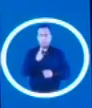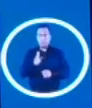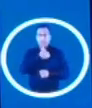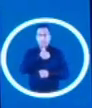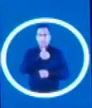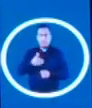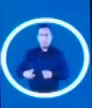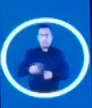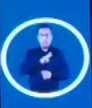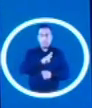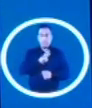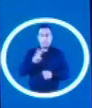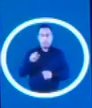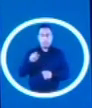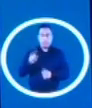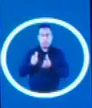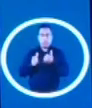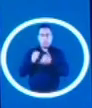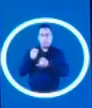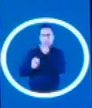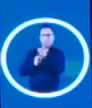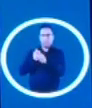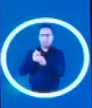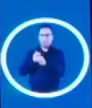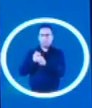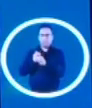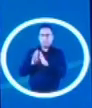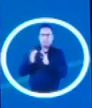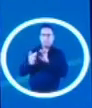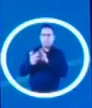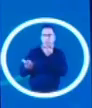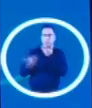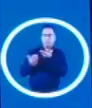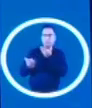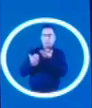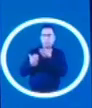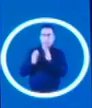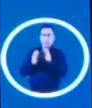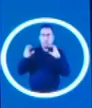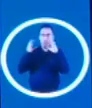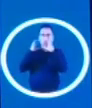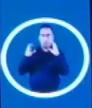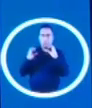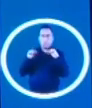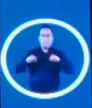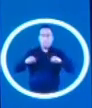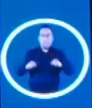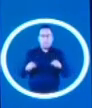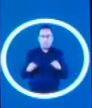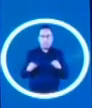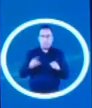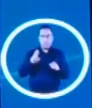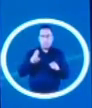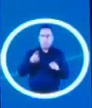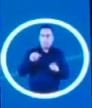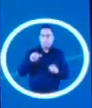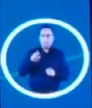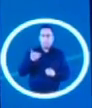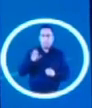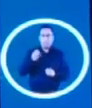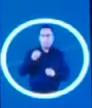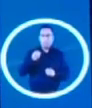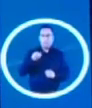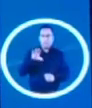vicepresidente de Relaciones Internacionales y Cooperación de Cámaras de Comercio de Bogotá, María Mónica Conde.